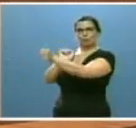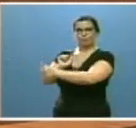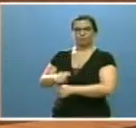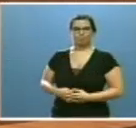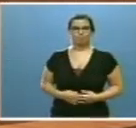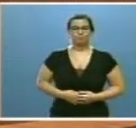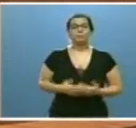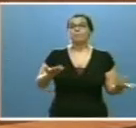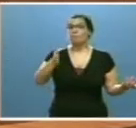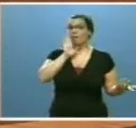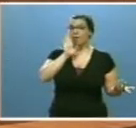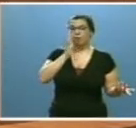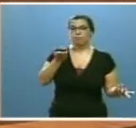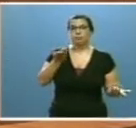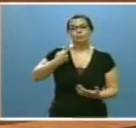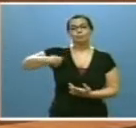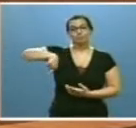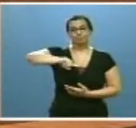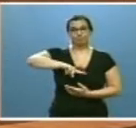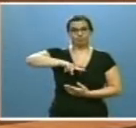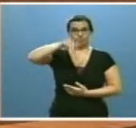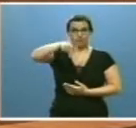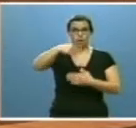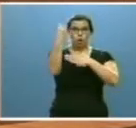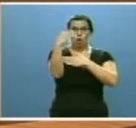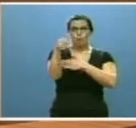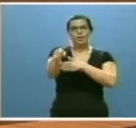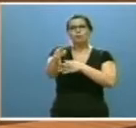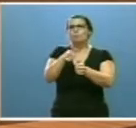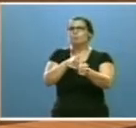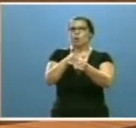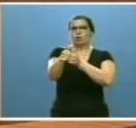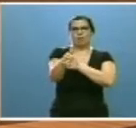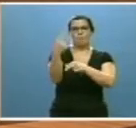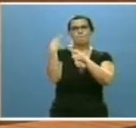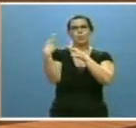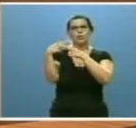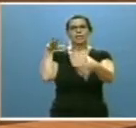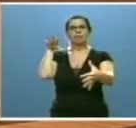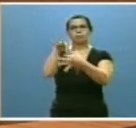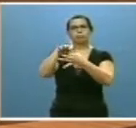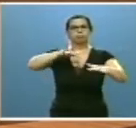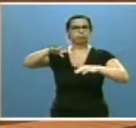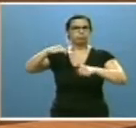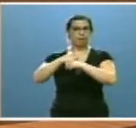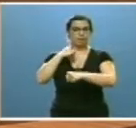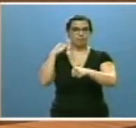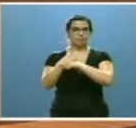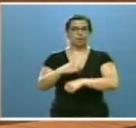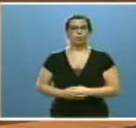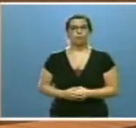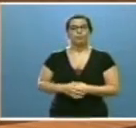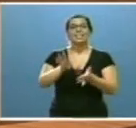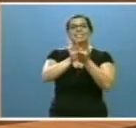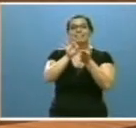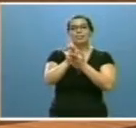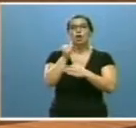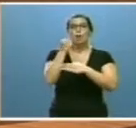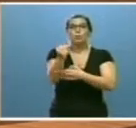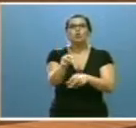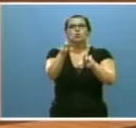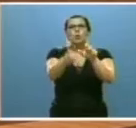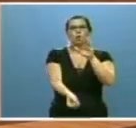como hemos dicho nuestros jóvenes tendrán prioridad en las políticas activas de empleo habrán nuevos servicios y apoyos para